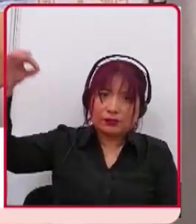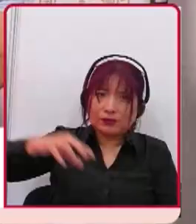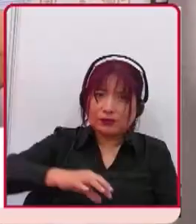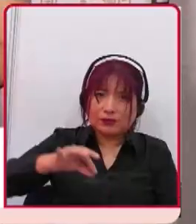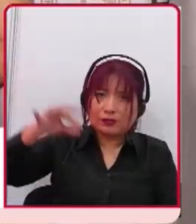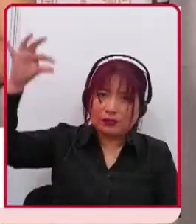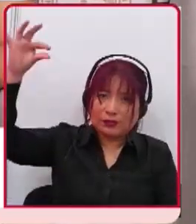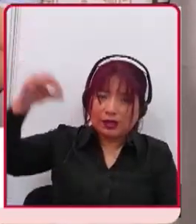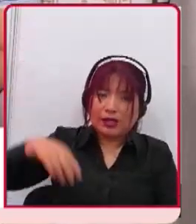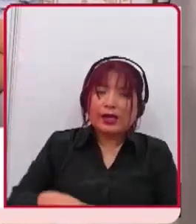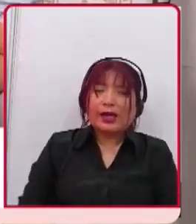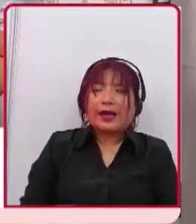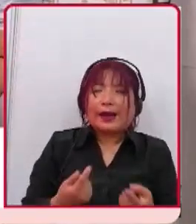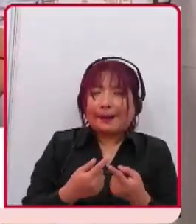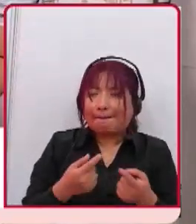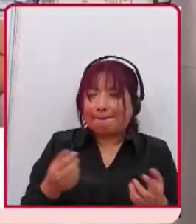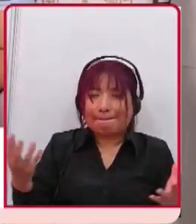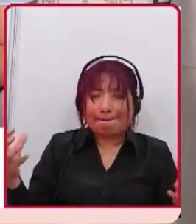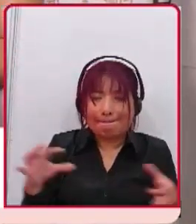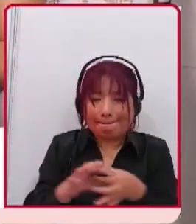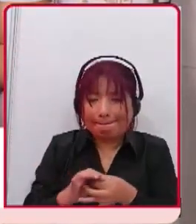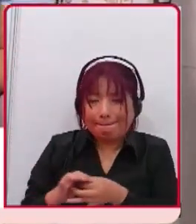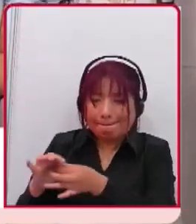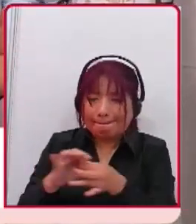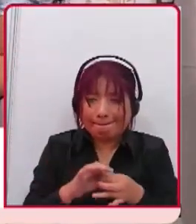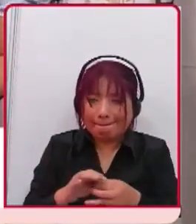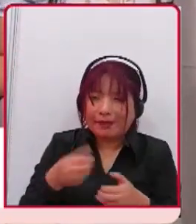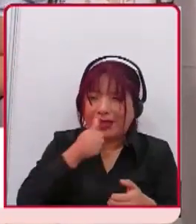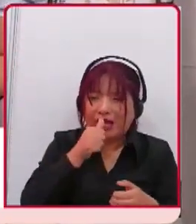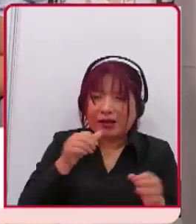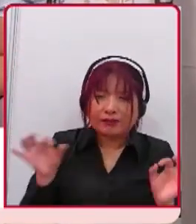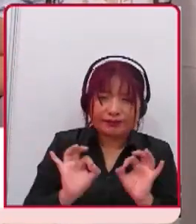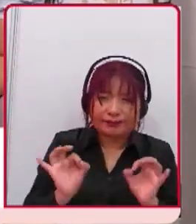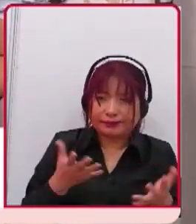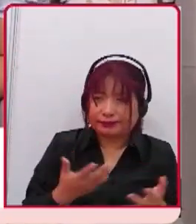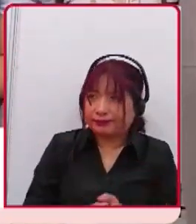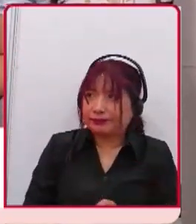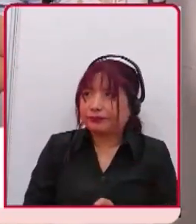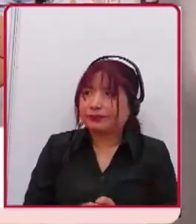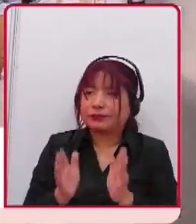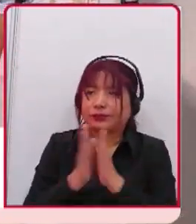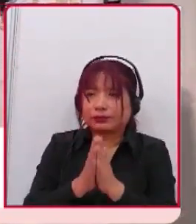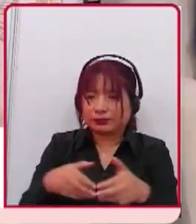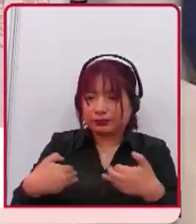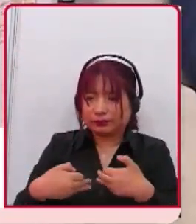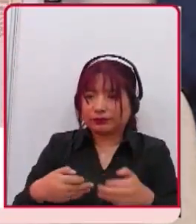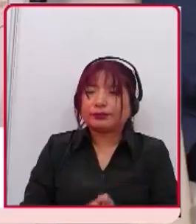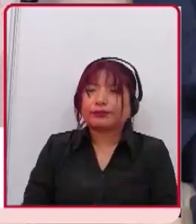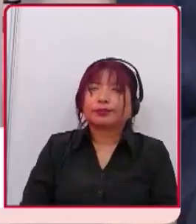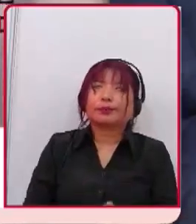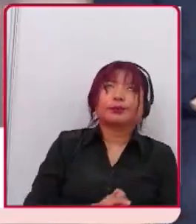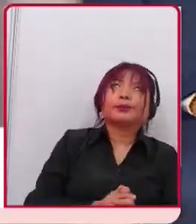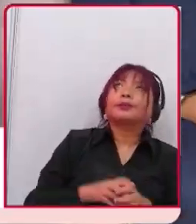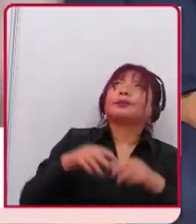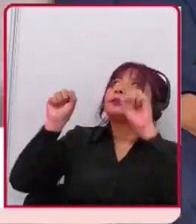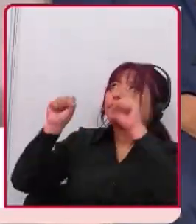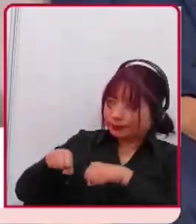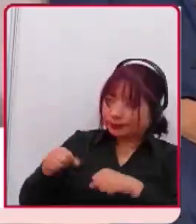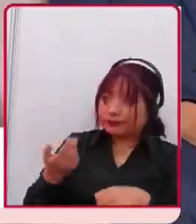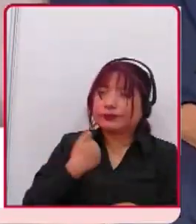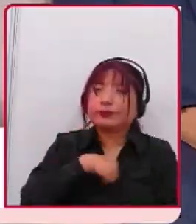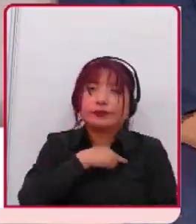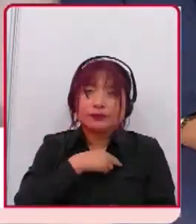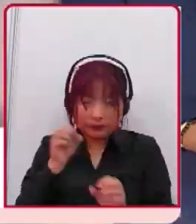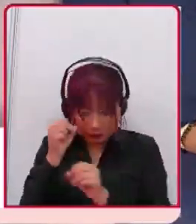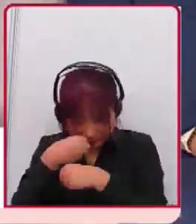poder sustentar la sustitución del CO2 en el proceso? Sí, nosotros a nivel de